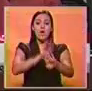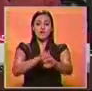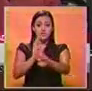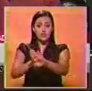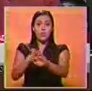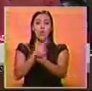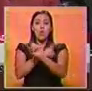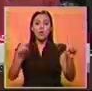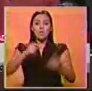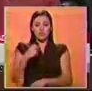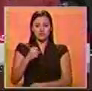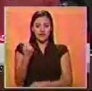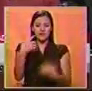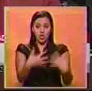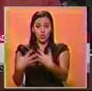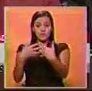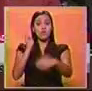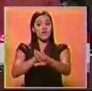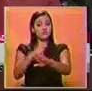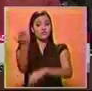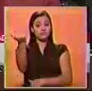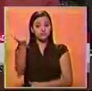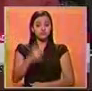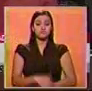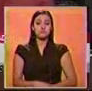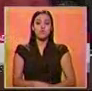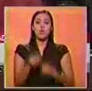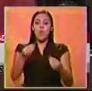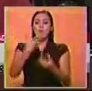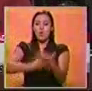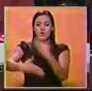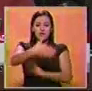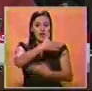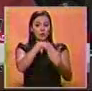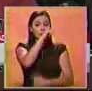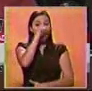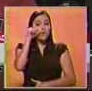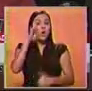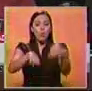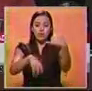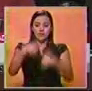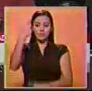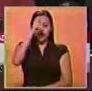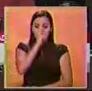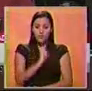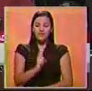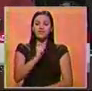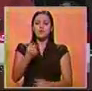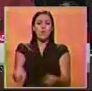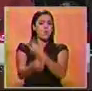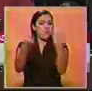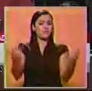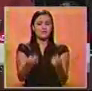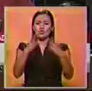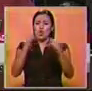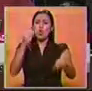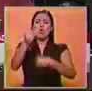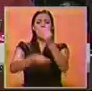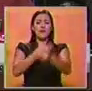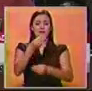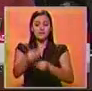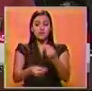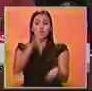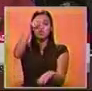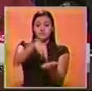Interpol. Reverol anunció que en la lucha contra el tráfico de drogas a finales de año harán público un informe de todas las operaciones realizadas